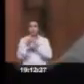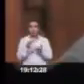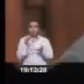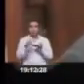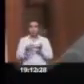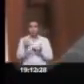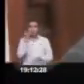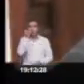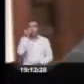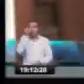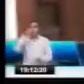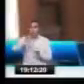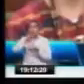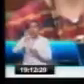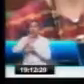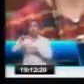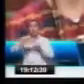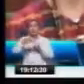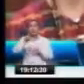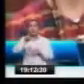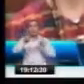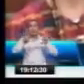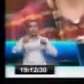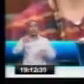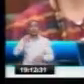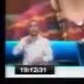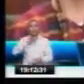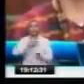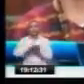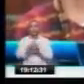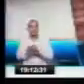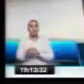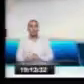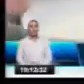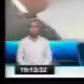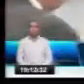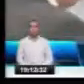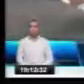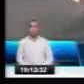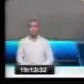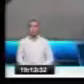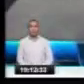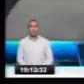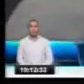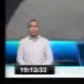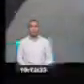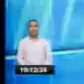indígena en Ecuador el próximo 29 de noviembre. Alberto Luna, TC Televisión.